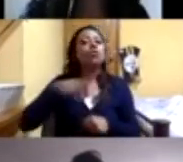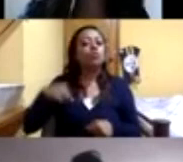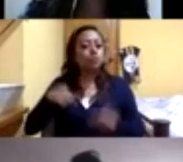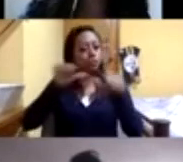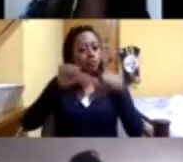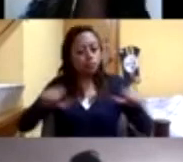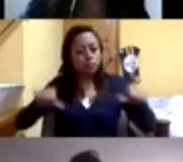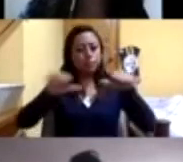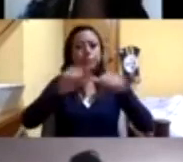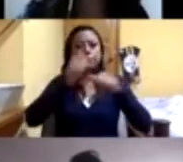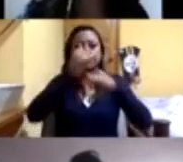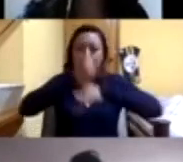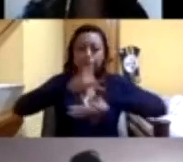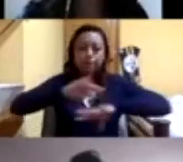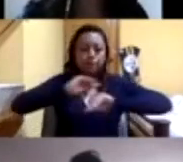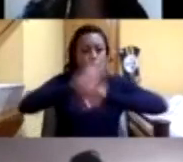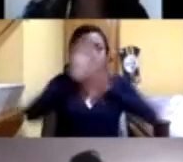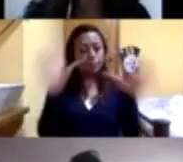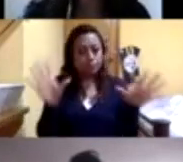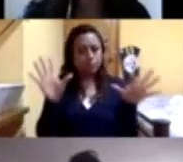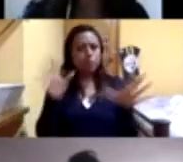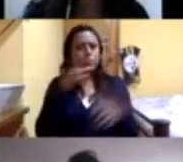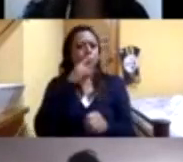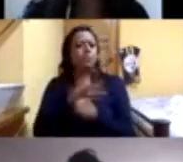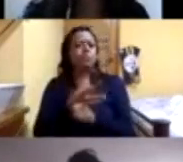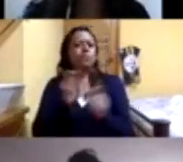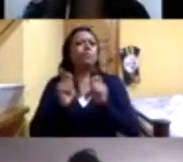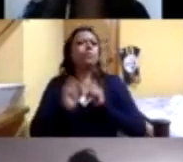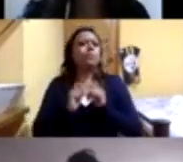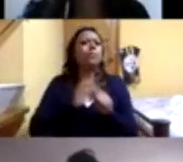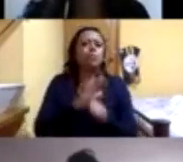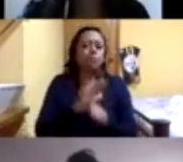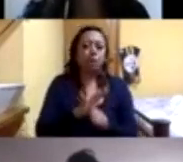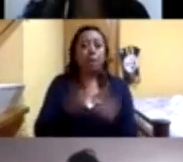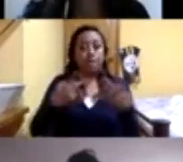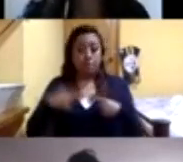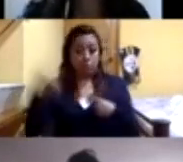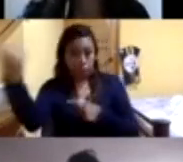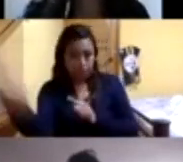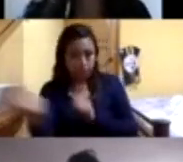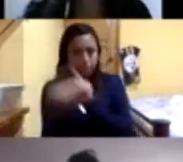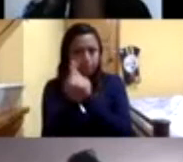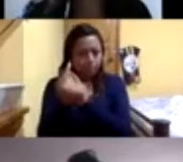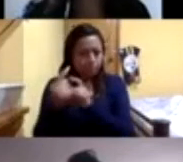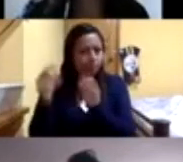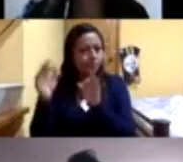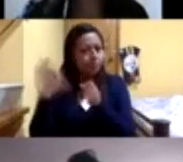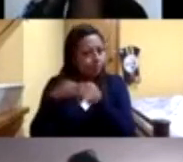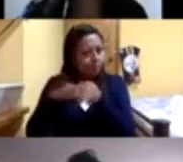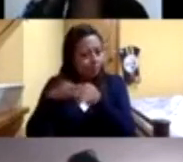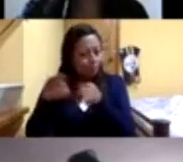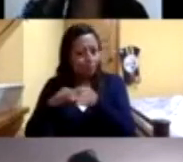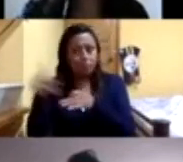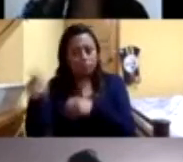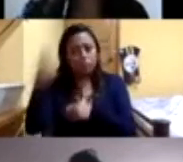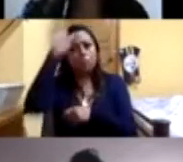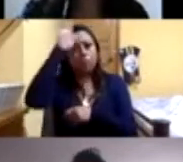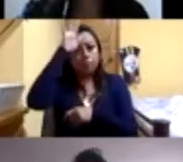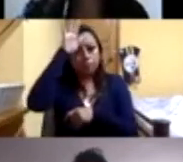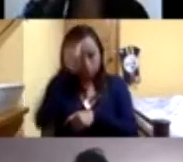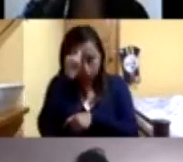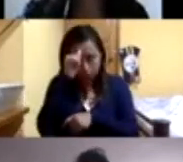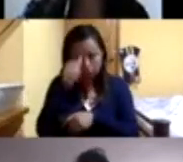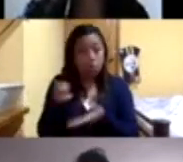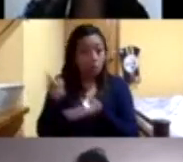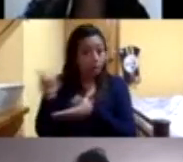el principio de llegar a un acuerdo con el recurrente, de facilitar qué es lo que necesita. Entonces,